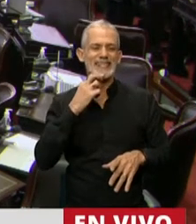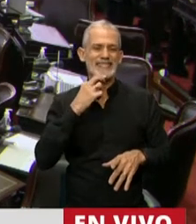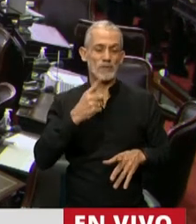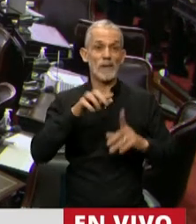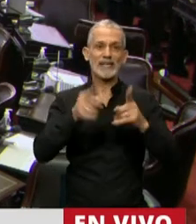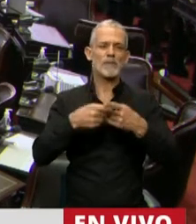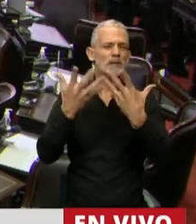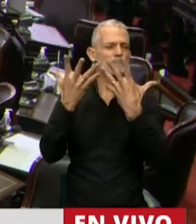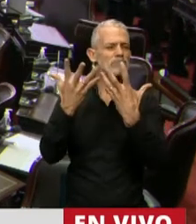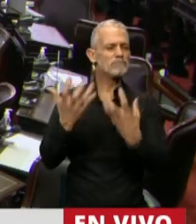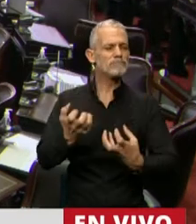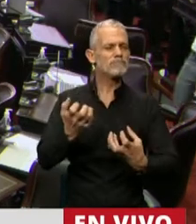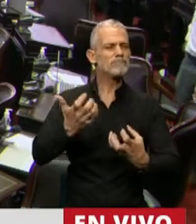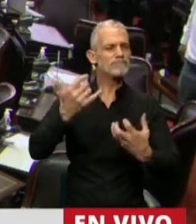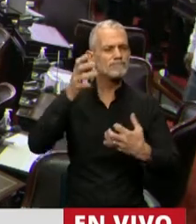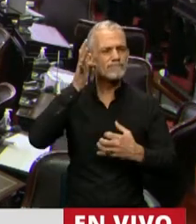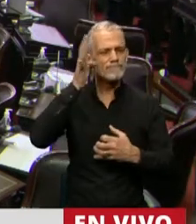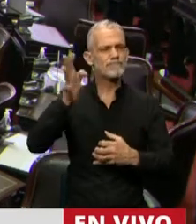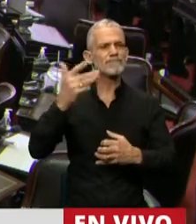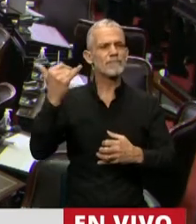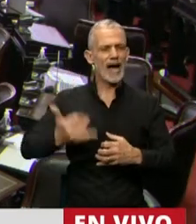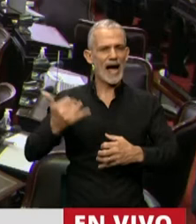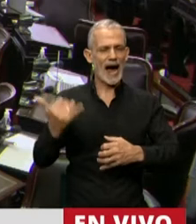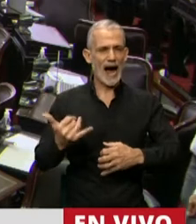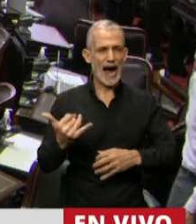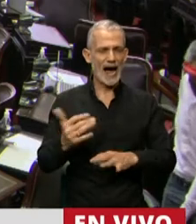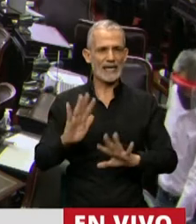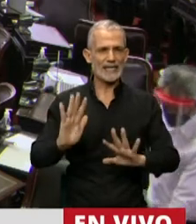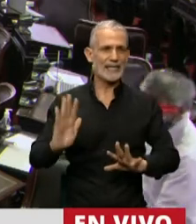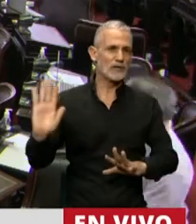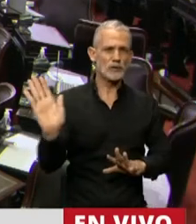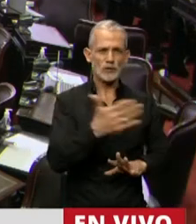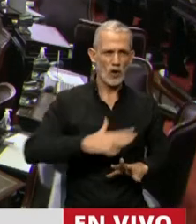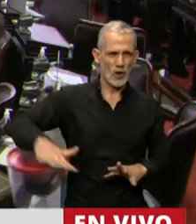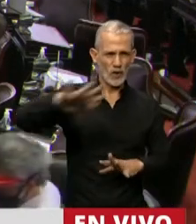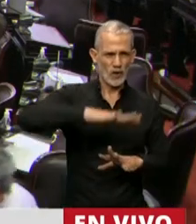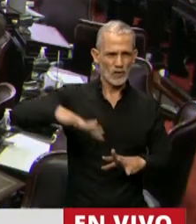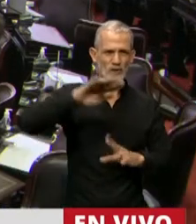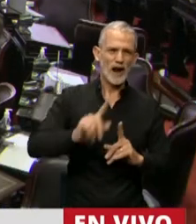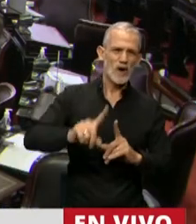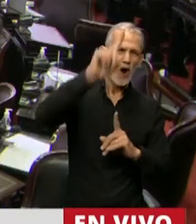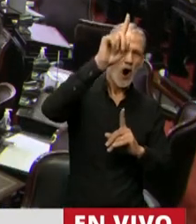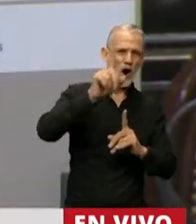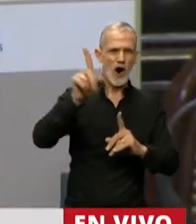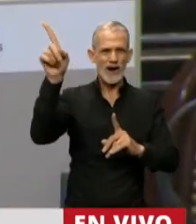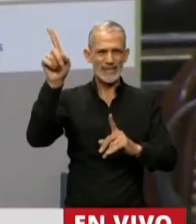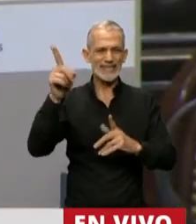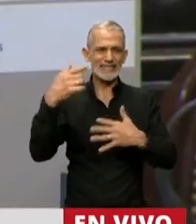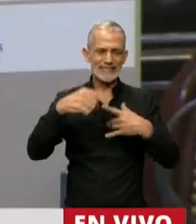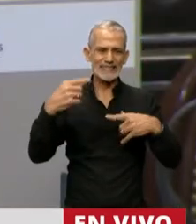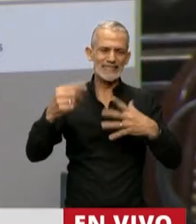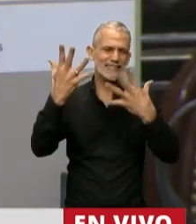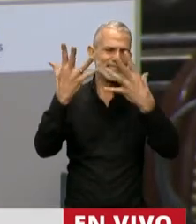por la sequía tremenda que está sufriendo toda la zona del NOA y del NEA y